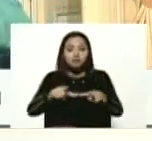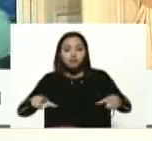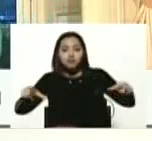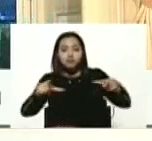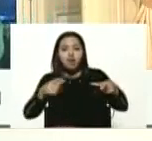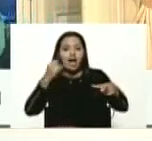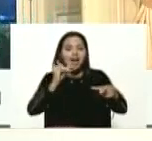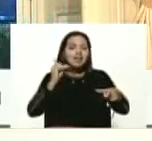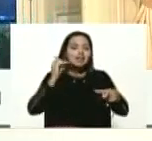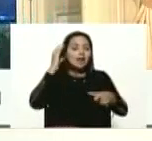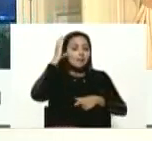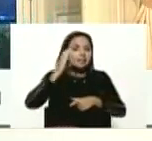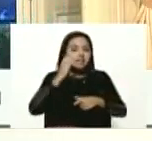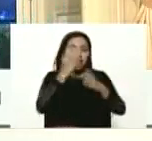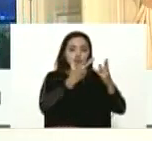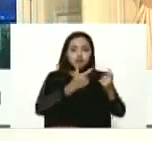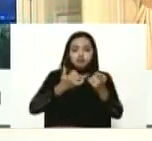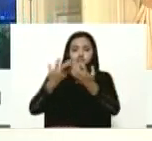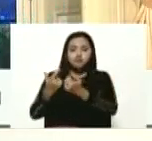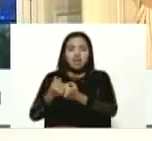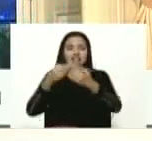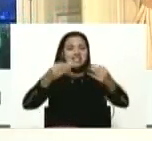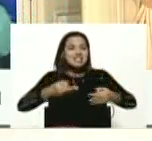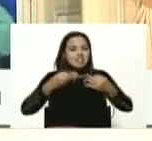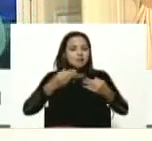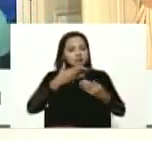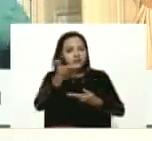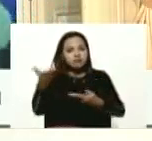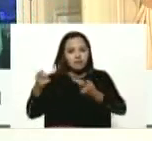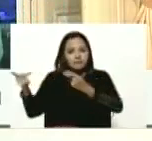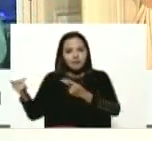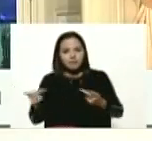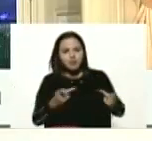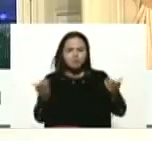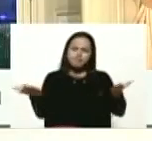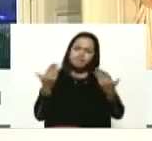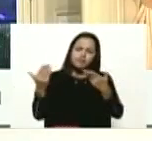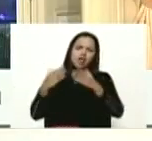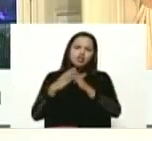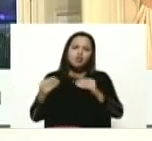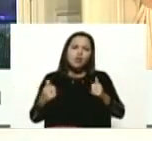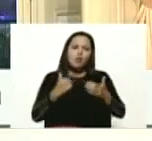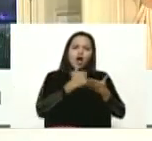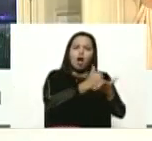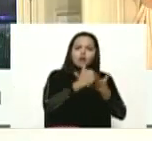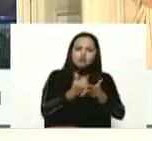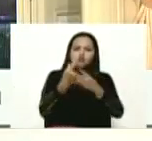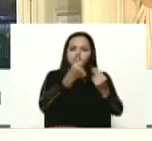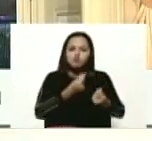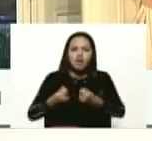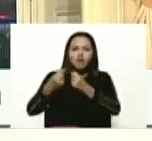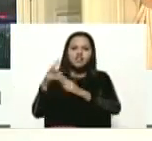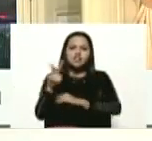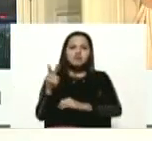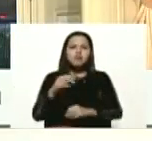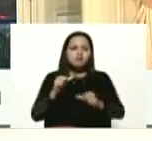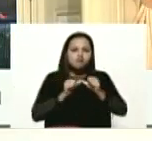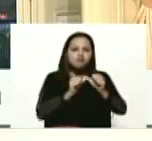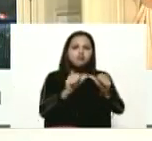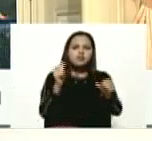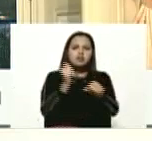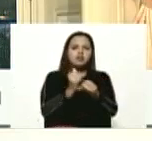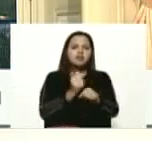la capacidad, siempre ustedes serán bienvenidos, que vengan todos los inversionistas para seguir trabajando.